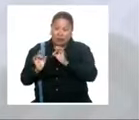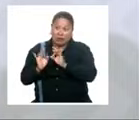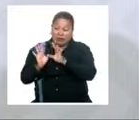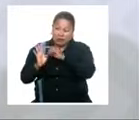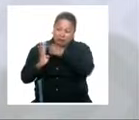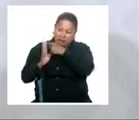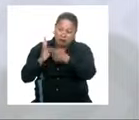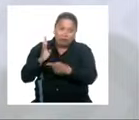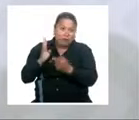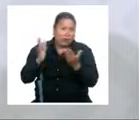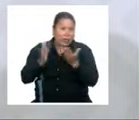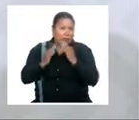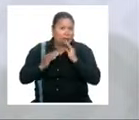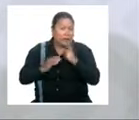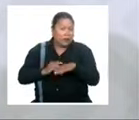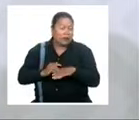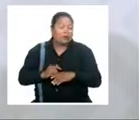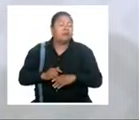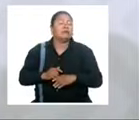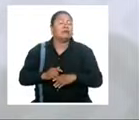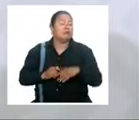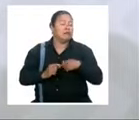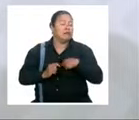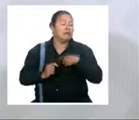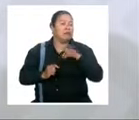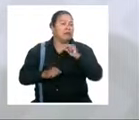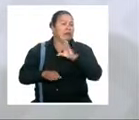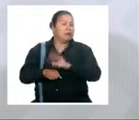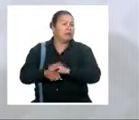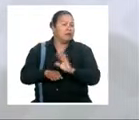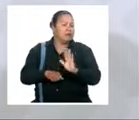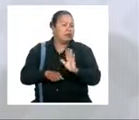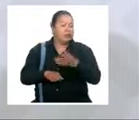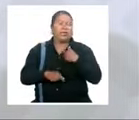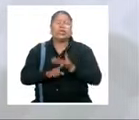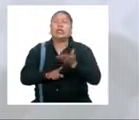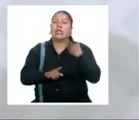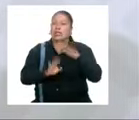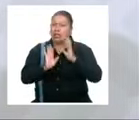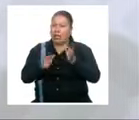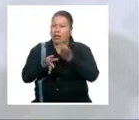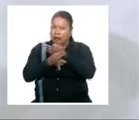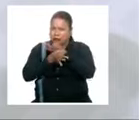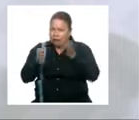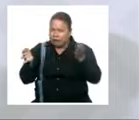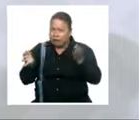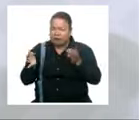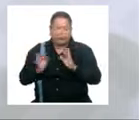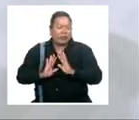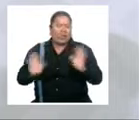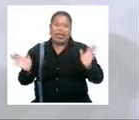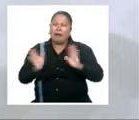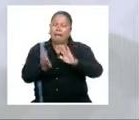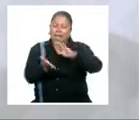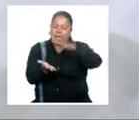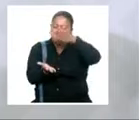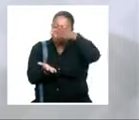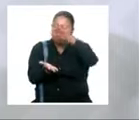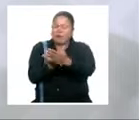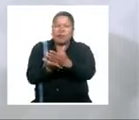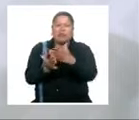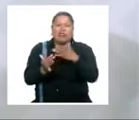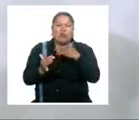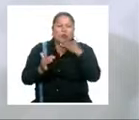delito, nosotros no lo vamos a permitir. Ya lo informamos, aquí se acabó la